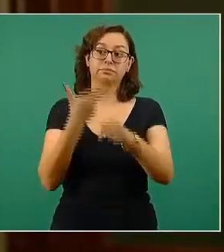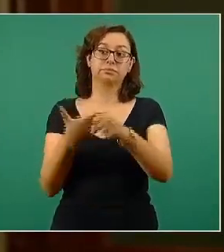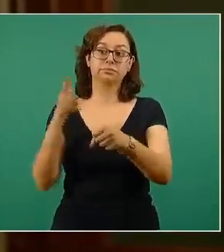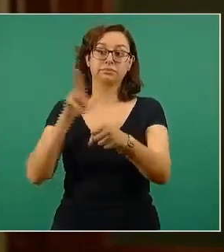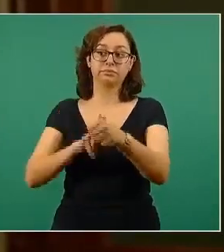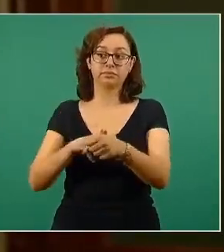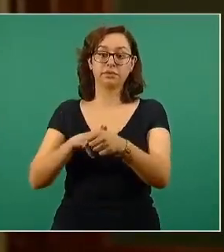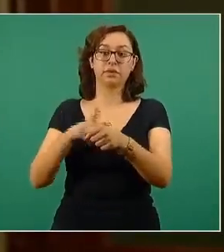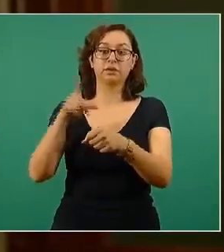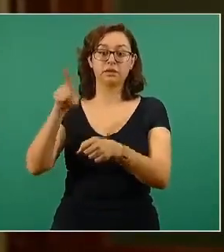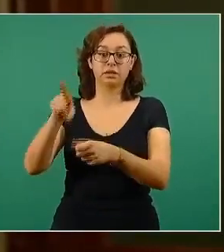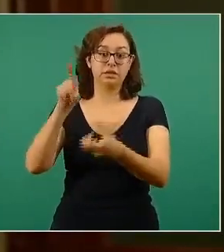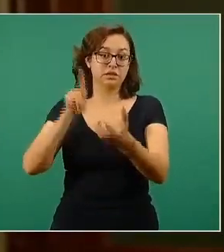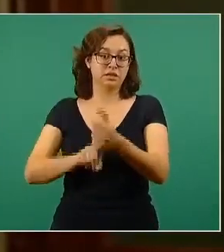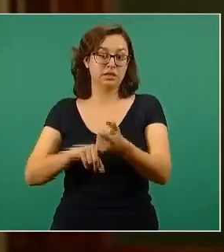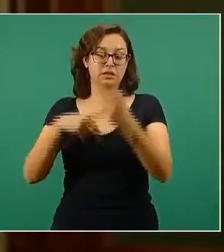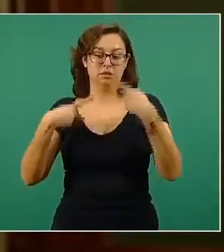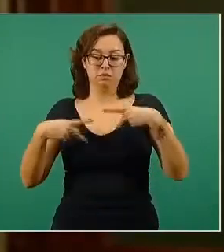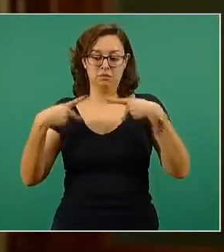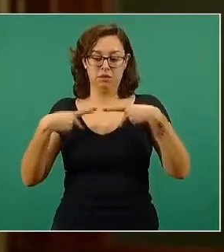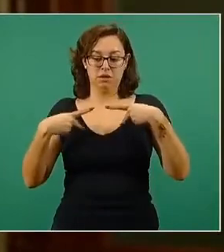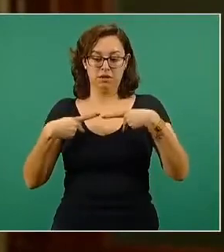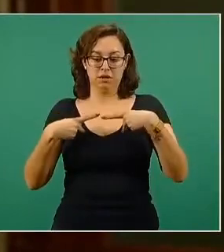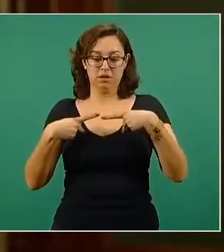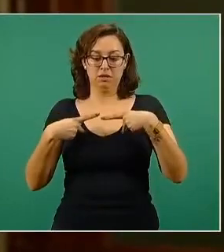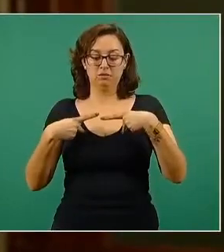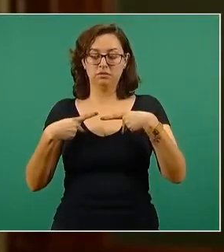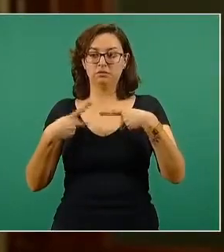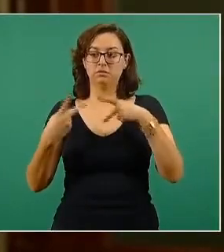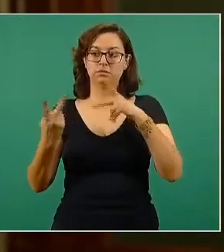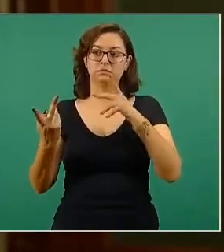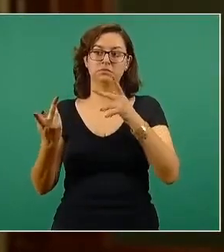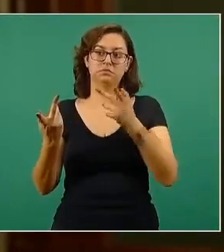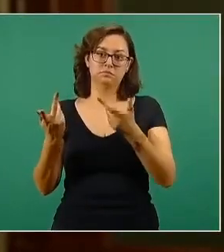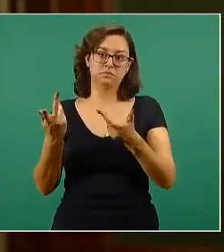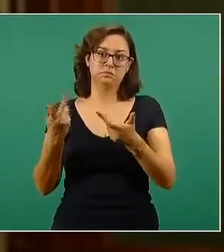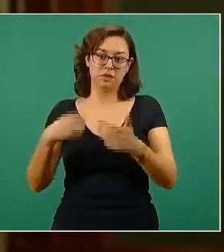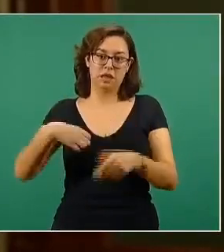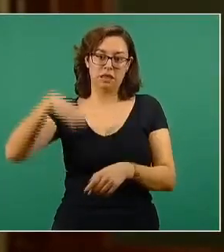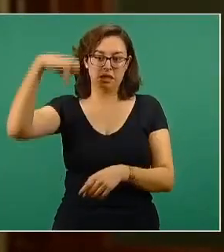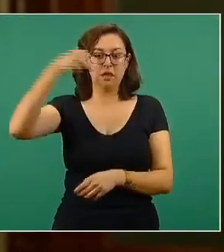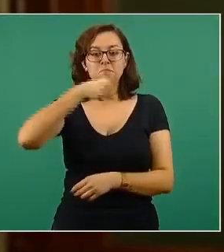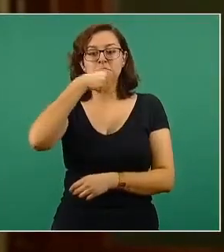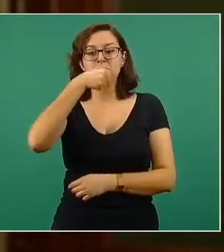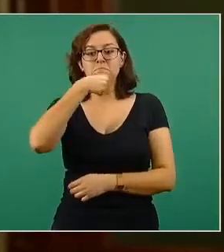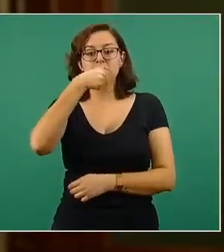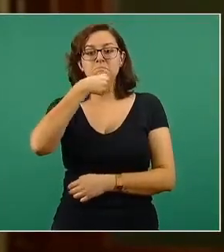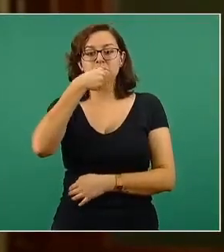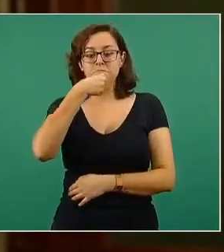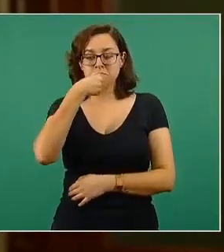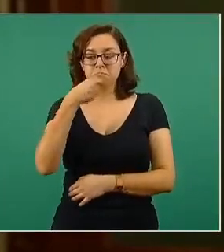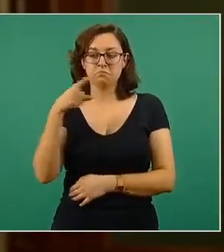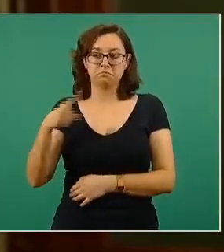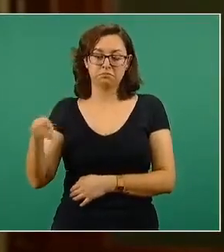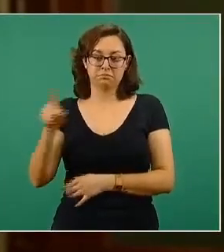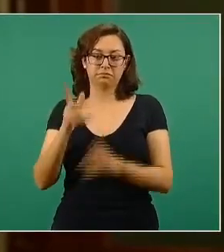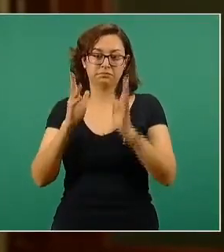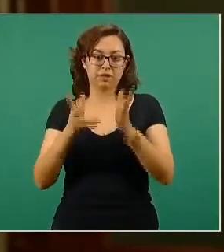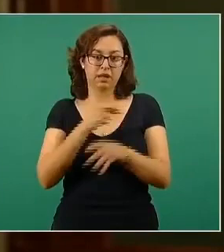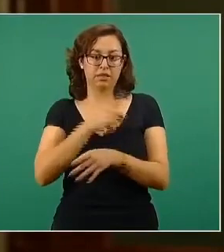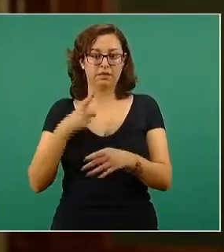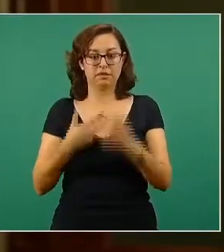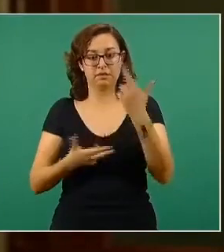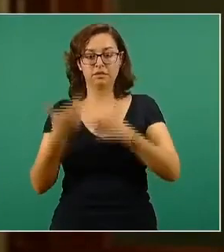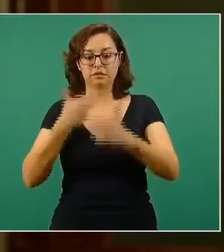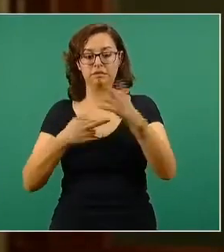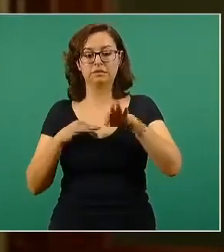que son adultos mayores y que ya los llamaron a trabajar. Son personal de salud, son médicos, pero son adultos